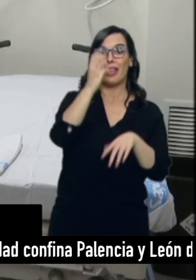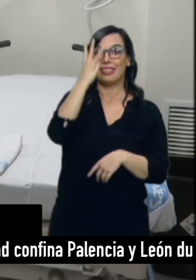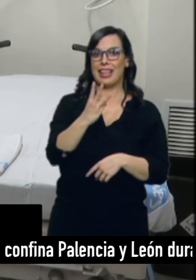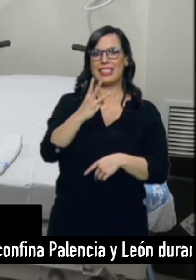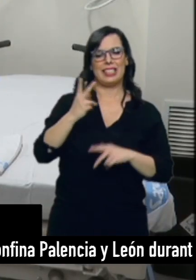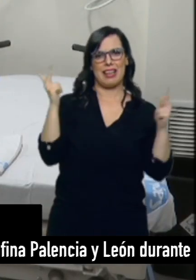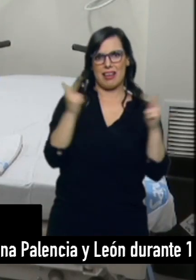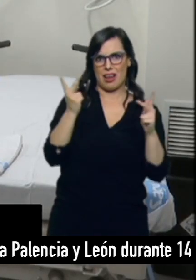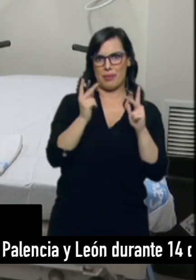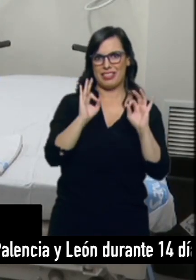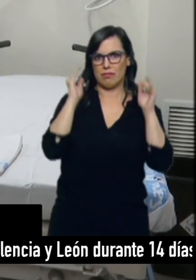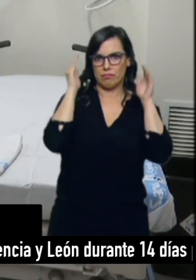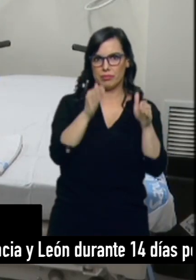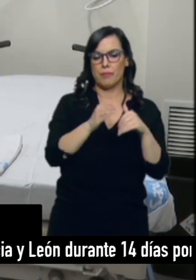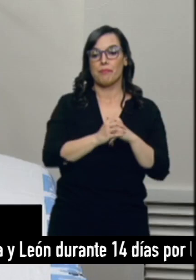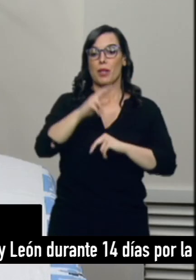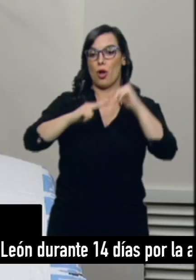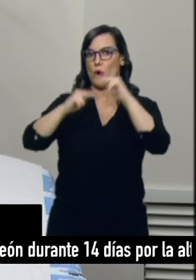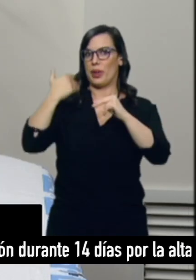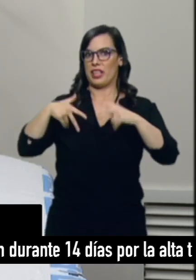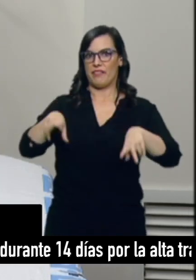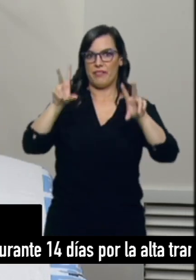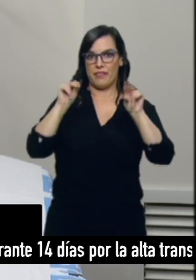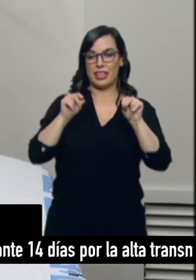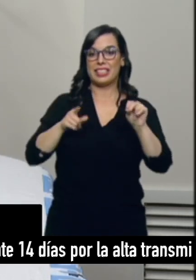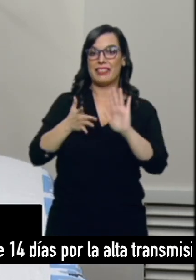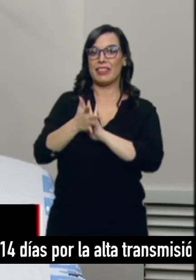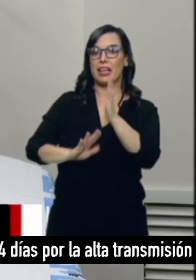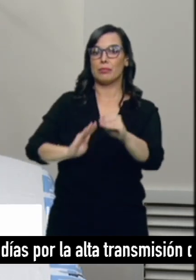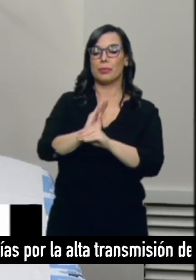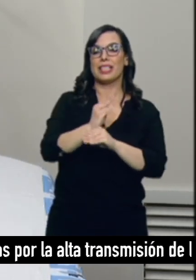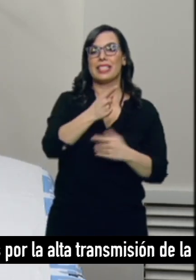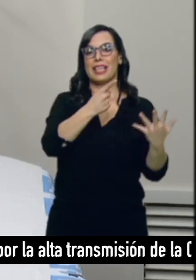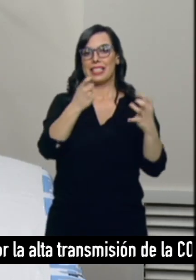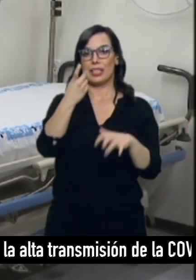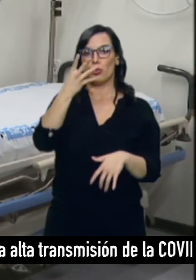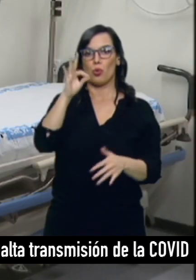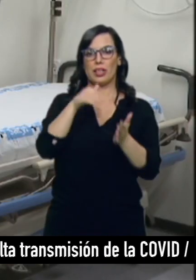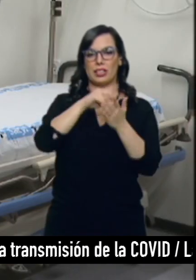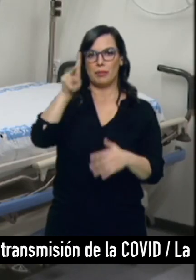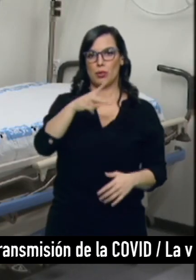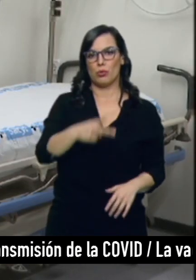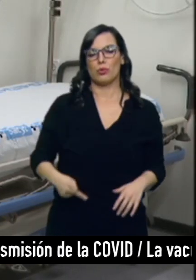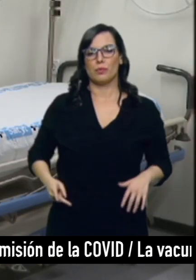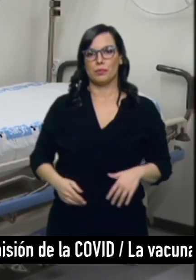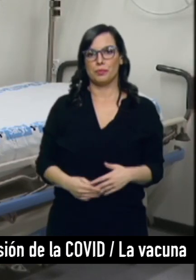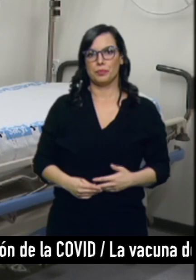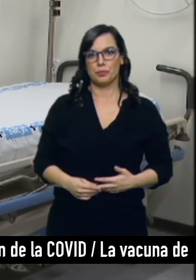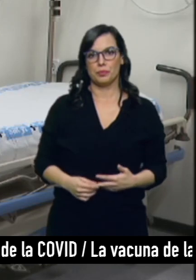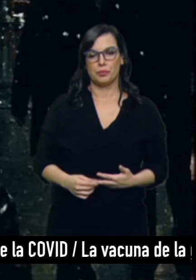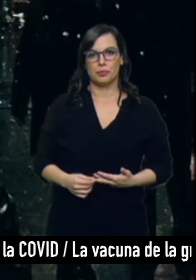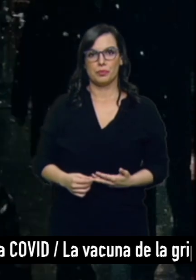más críticos. Las obras, que ya han concluido, han supuesto una inversión de 640.000 euros.